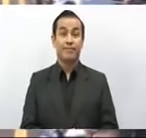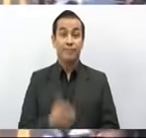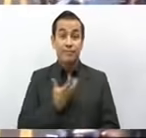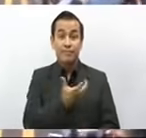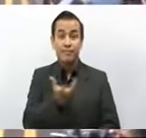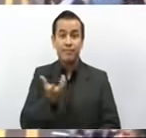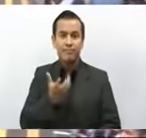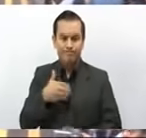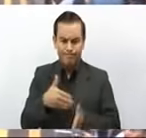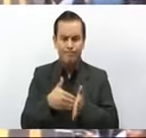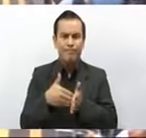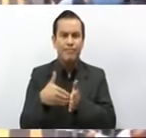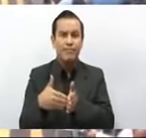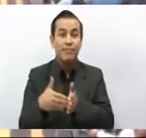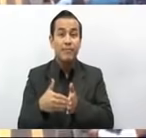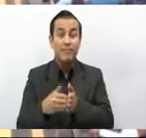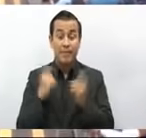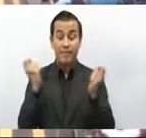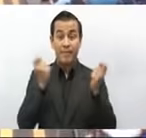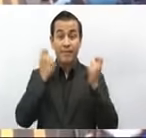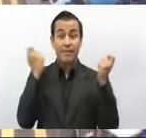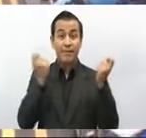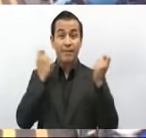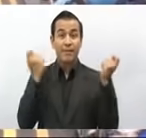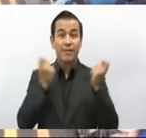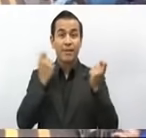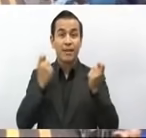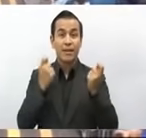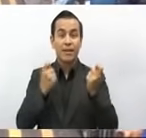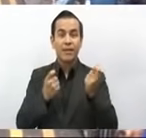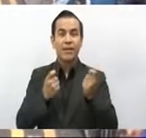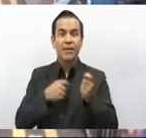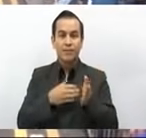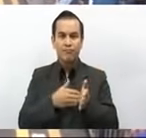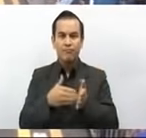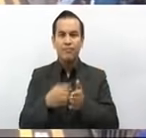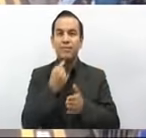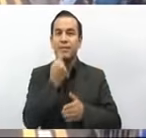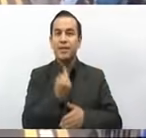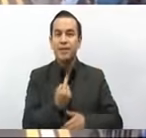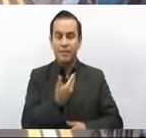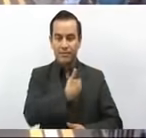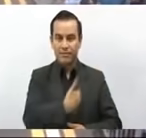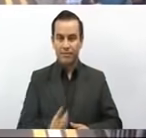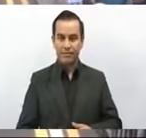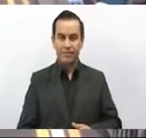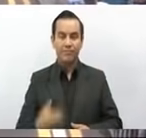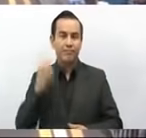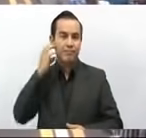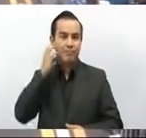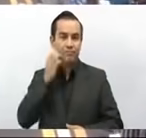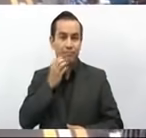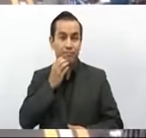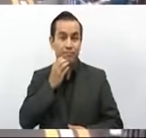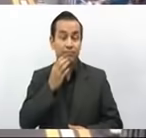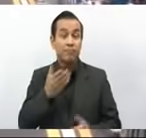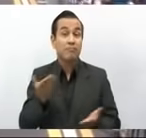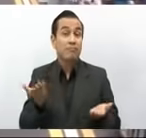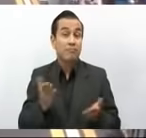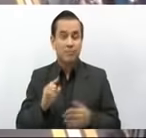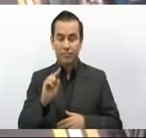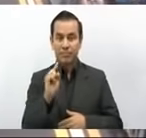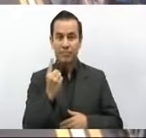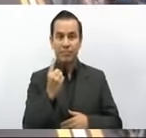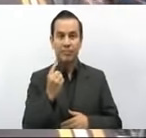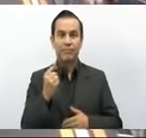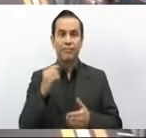Damos inicio a este acto conmemorativo con el ingreso del señor presidente de la República, Nayib Bukele, y la primera